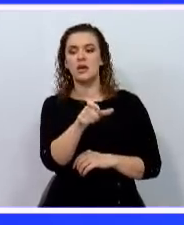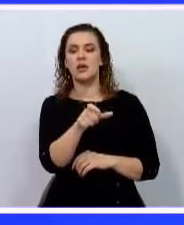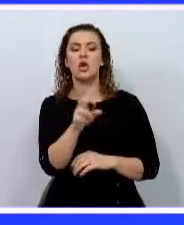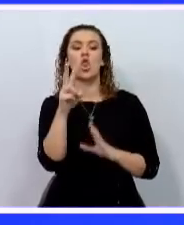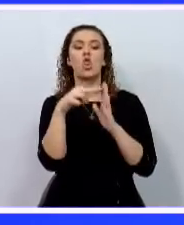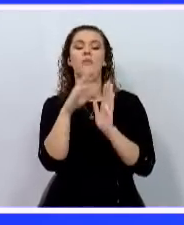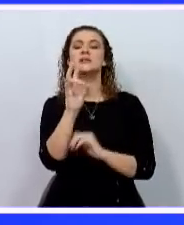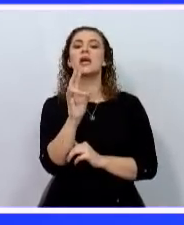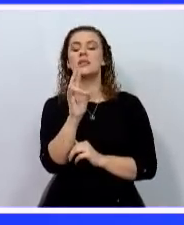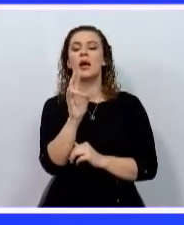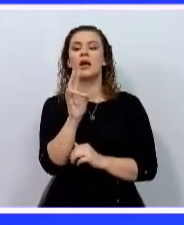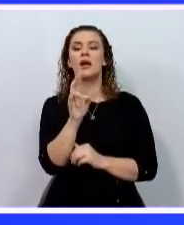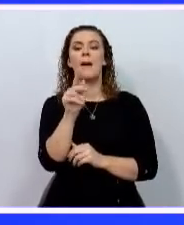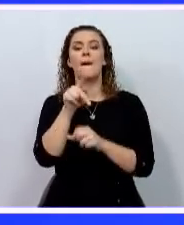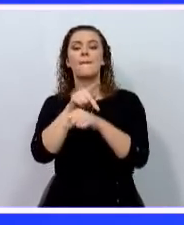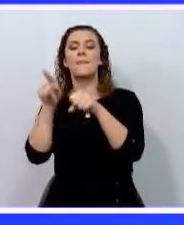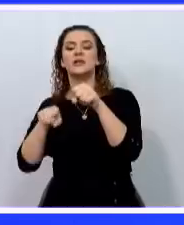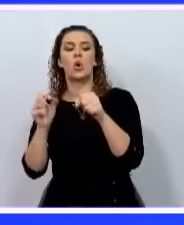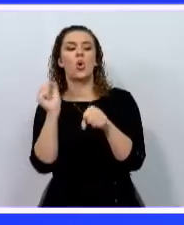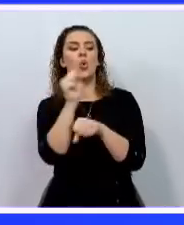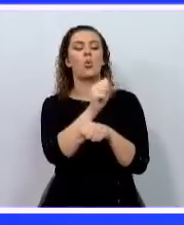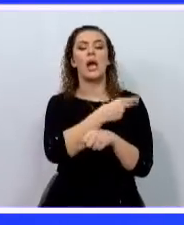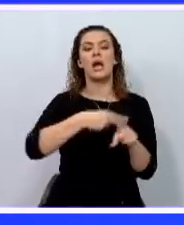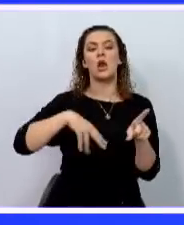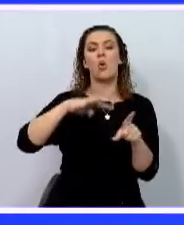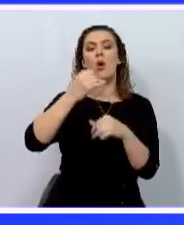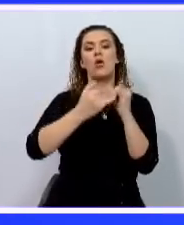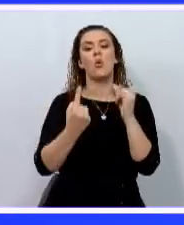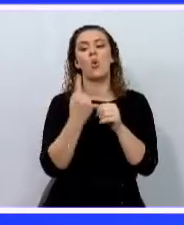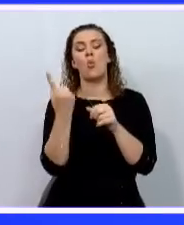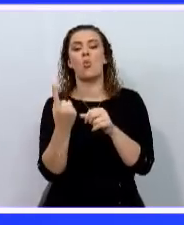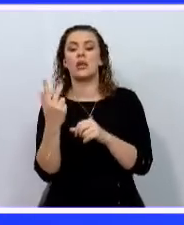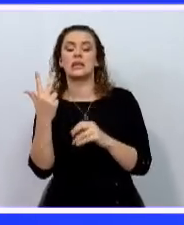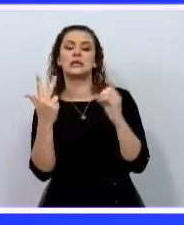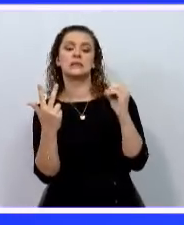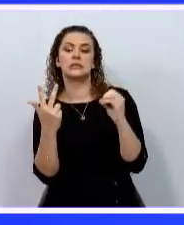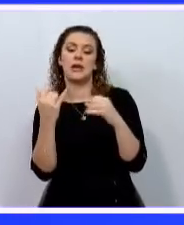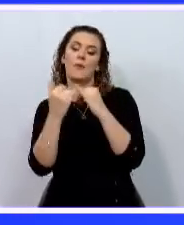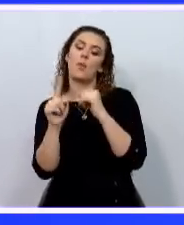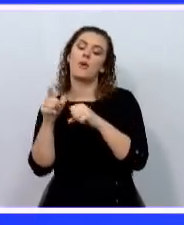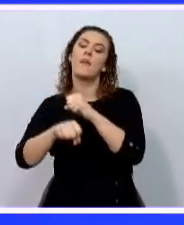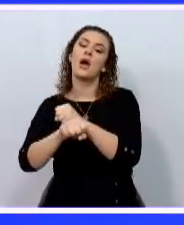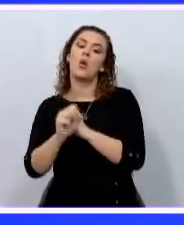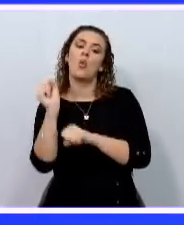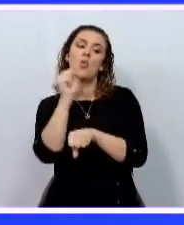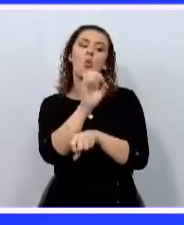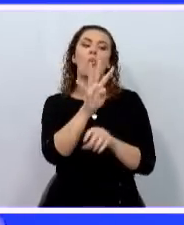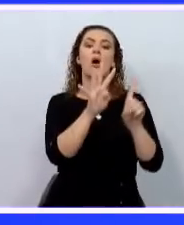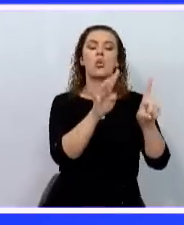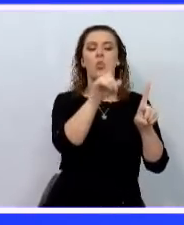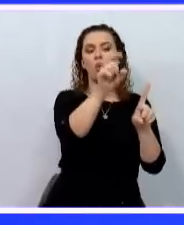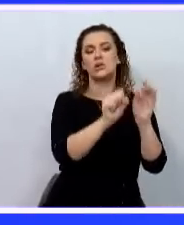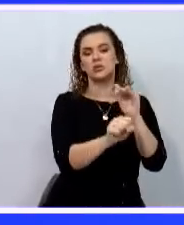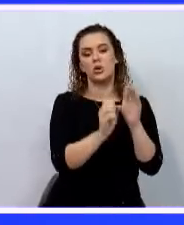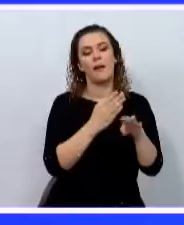2007 Pérez zeledón Arellano por los cuartos de final el único en remontar un trasero perdió el primer partido y ganó 4-1 en el sur